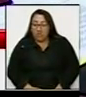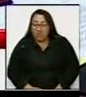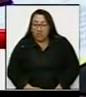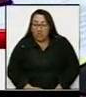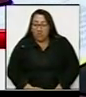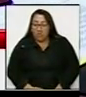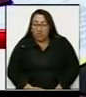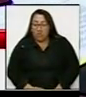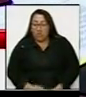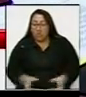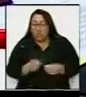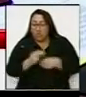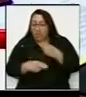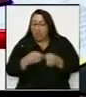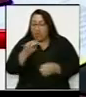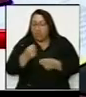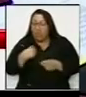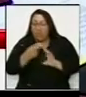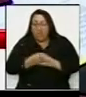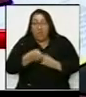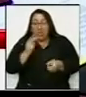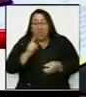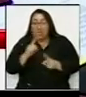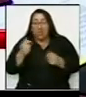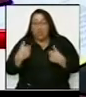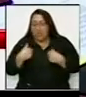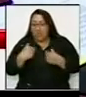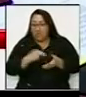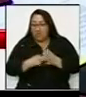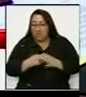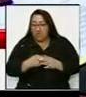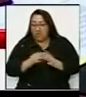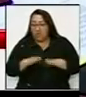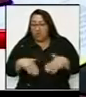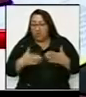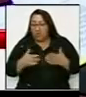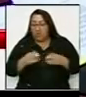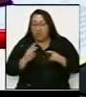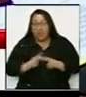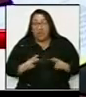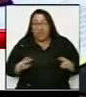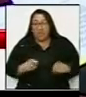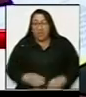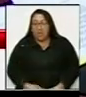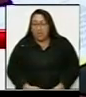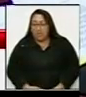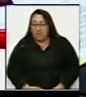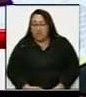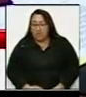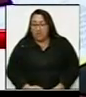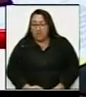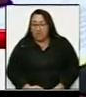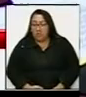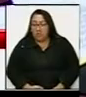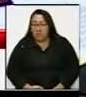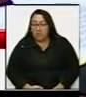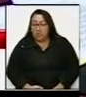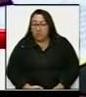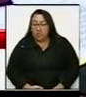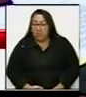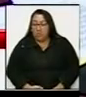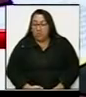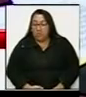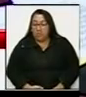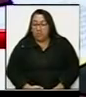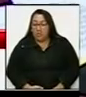optó por retirarlo, teniendo en cuenta además que no tenemos las posibilidades materiales de que estas pruebas puedan ser aplicadas en el